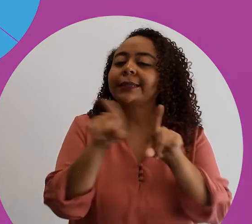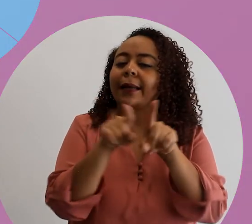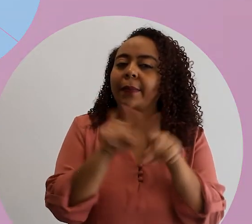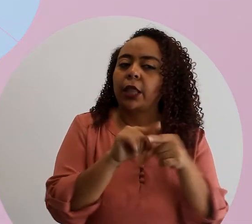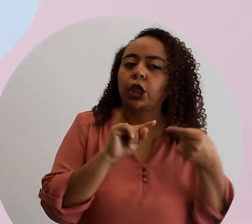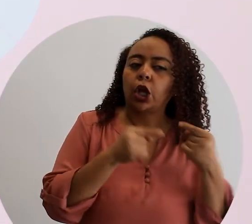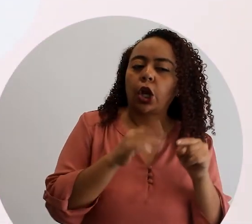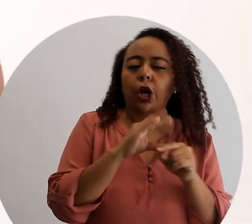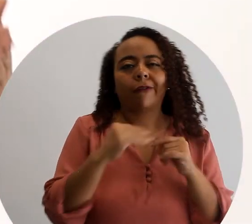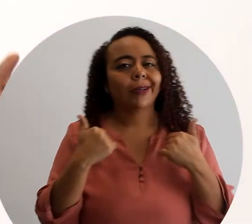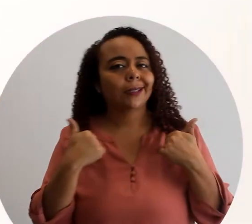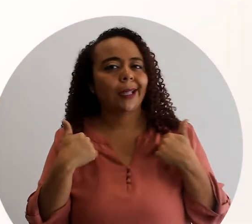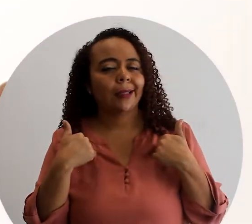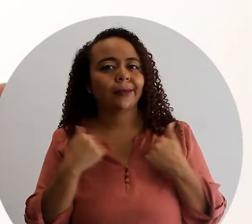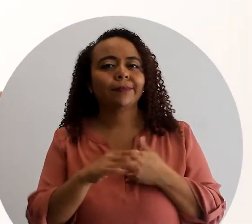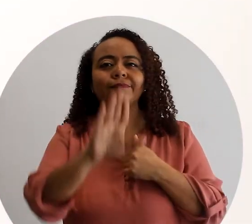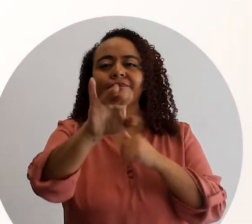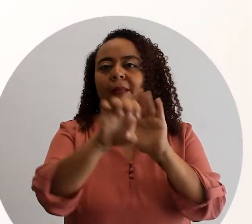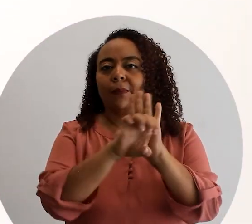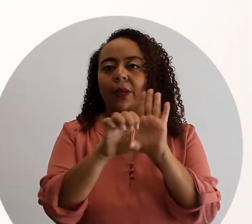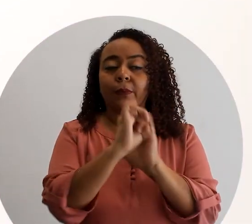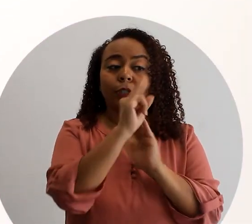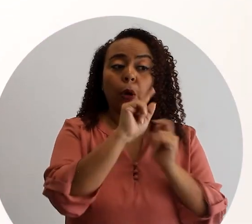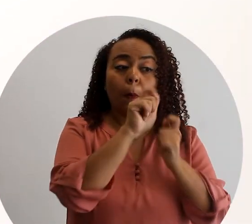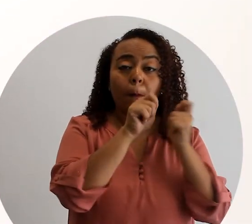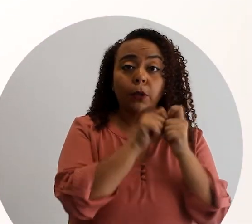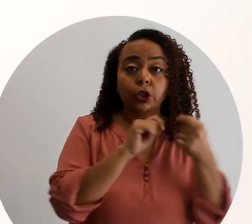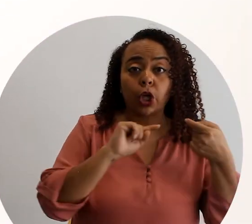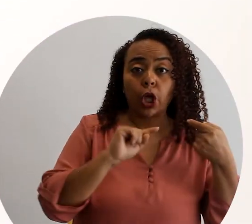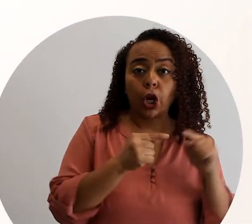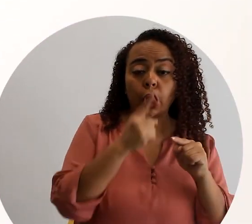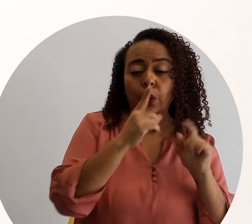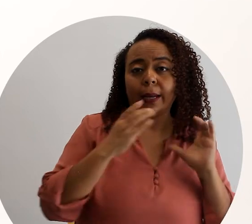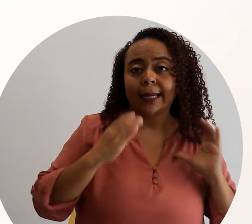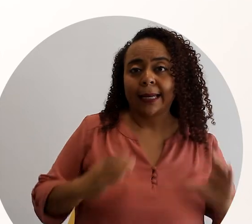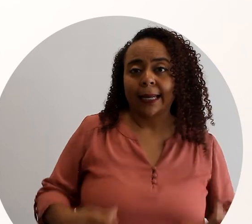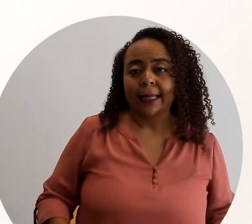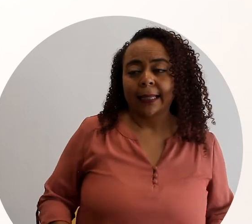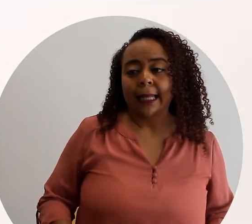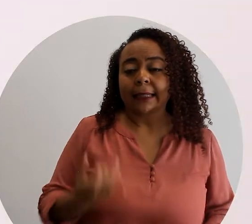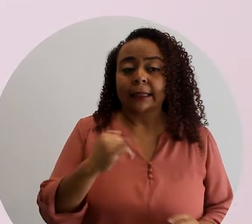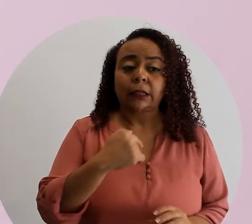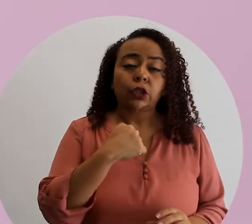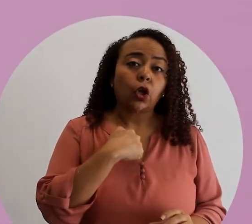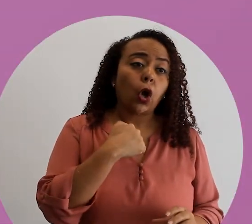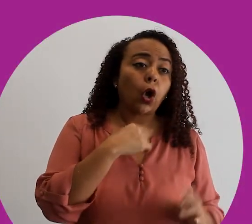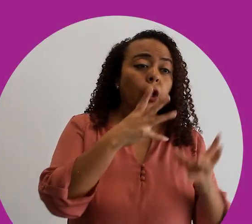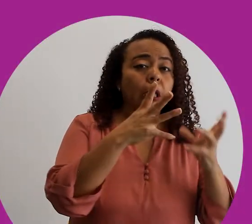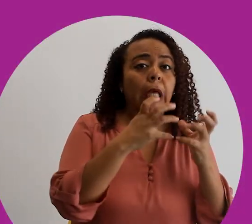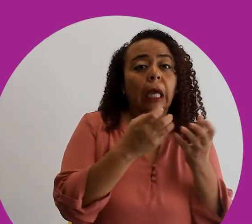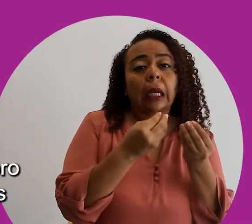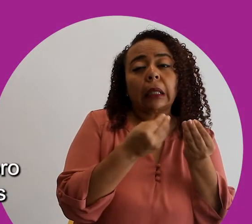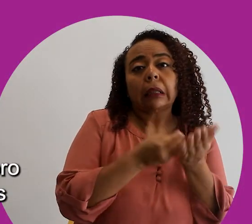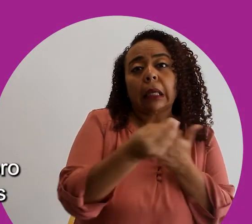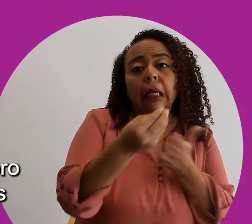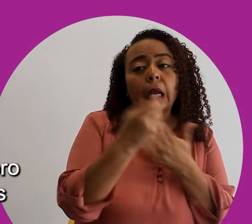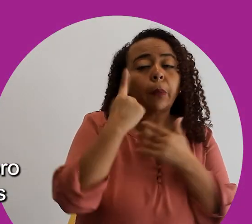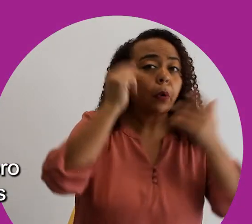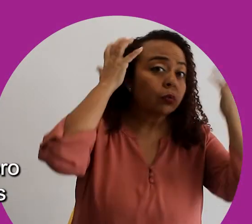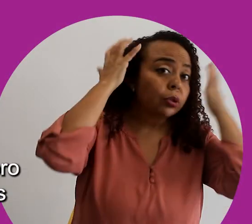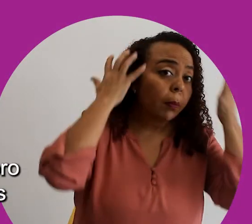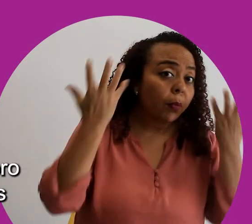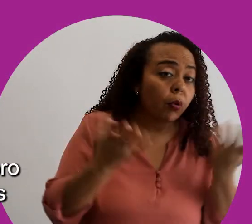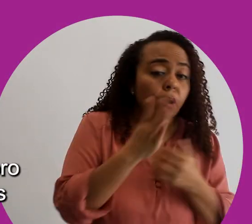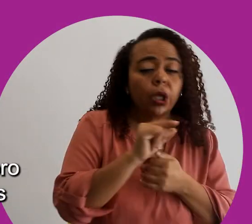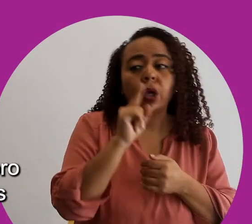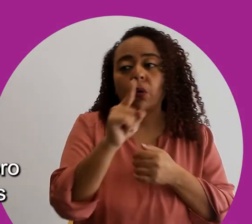mencionados resuelven algún punto de dolor o de felicidad. Por ejemplo, si un punto de dolor de la clientela es que no quiere o no